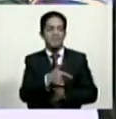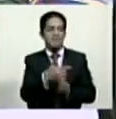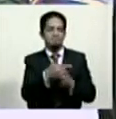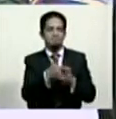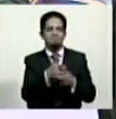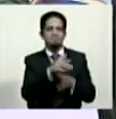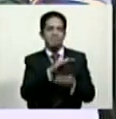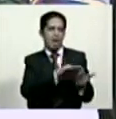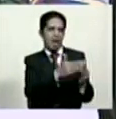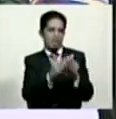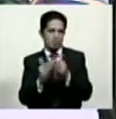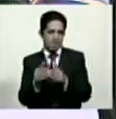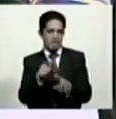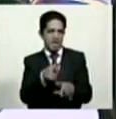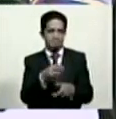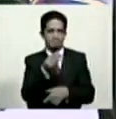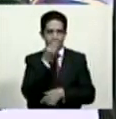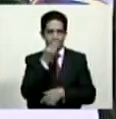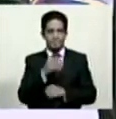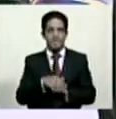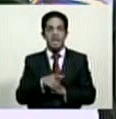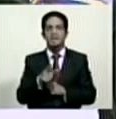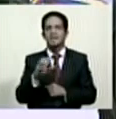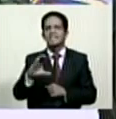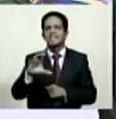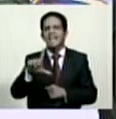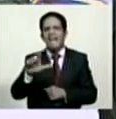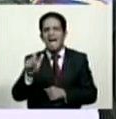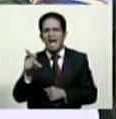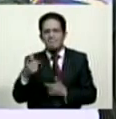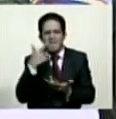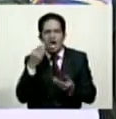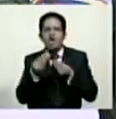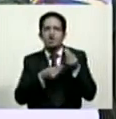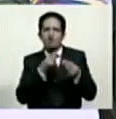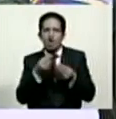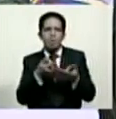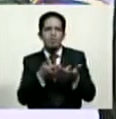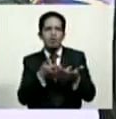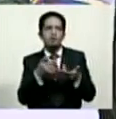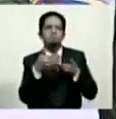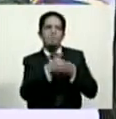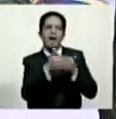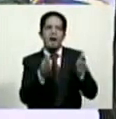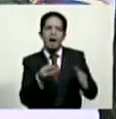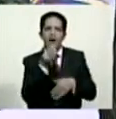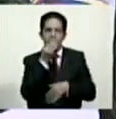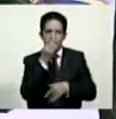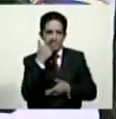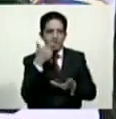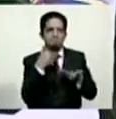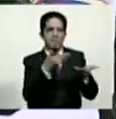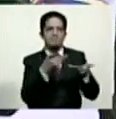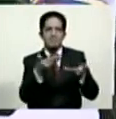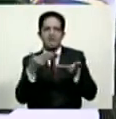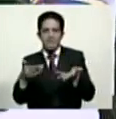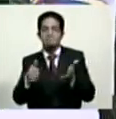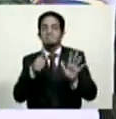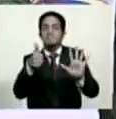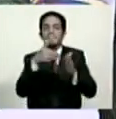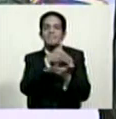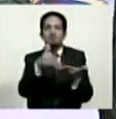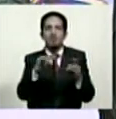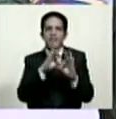de familias mensualmente les es entregada la caja de comida. Ellos están anunciando una